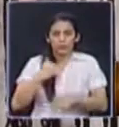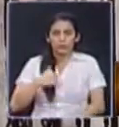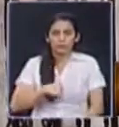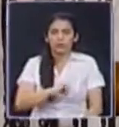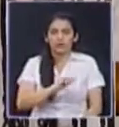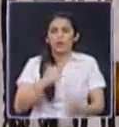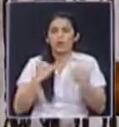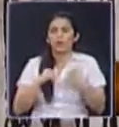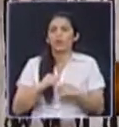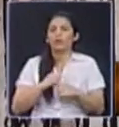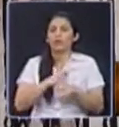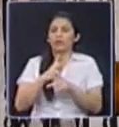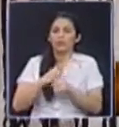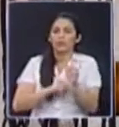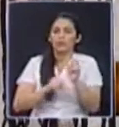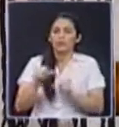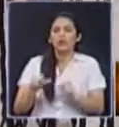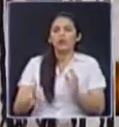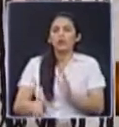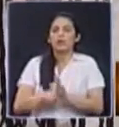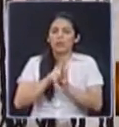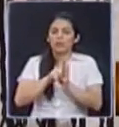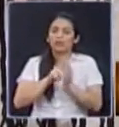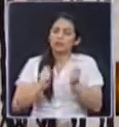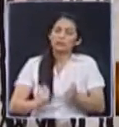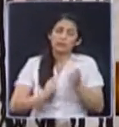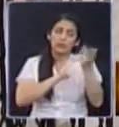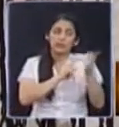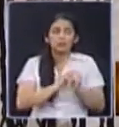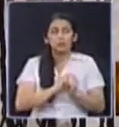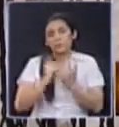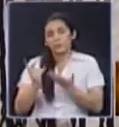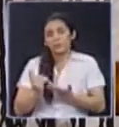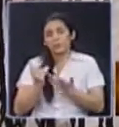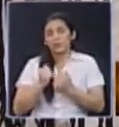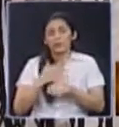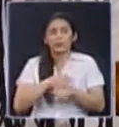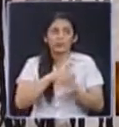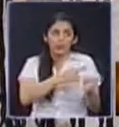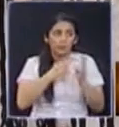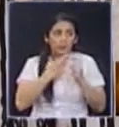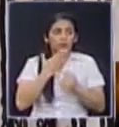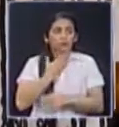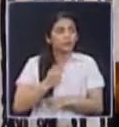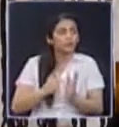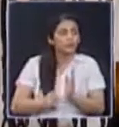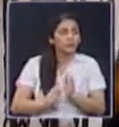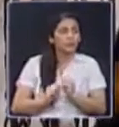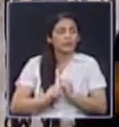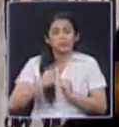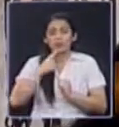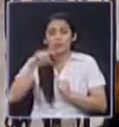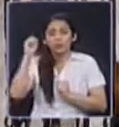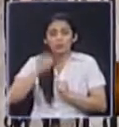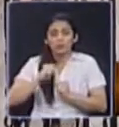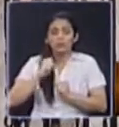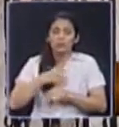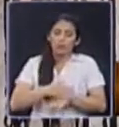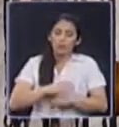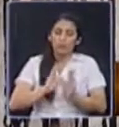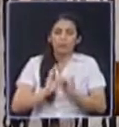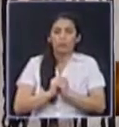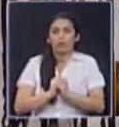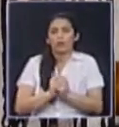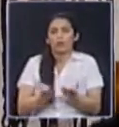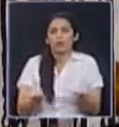de Administración Legislativa tiene que remitir a la Corte Constitucional para la admisibilidad. Esperemos el resultado de eso, pues si es que se da la admisibilidad, tendrá que regresar